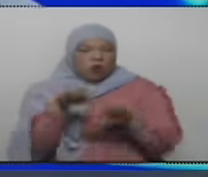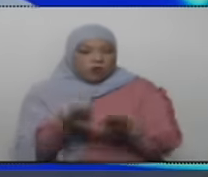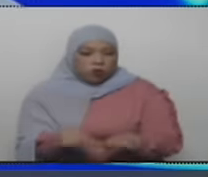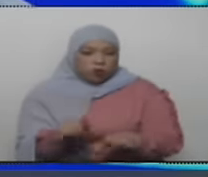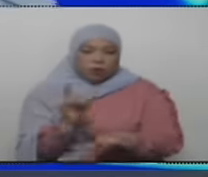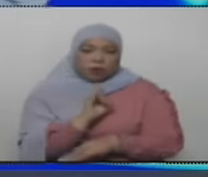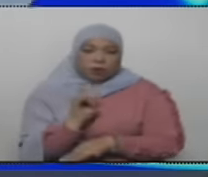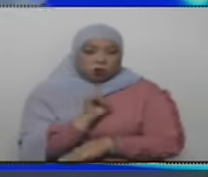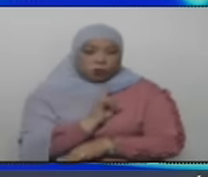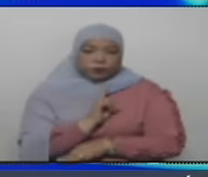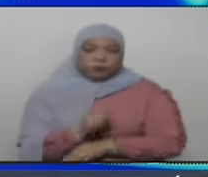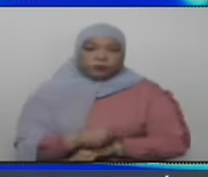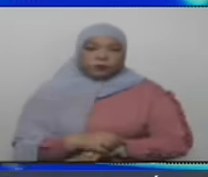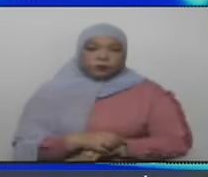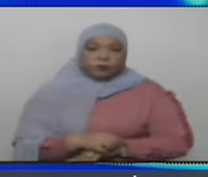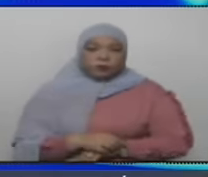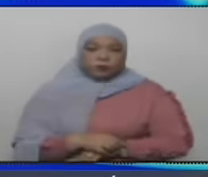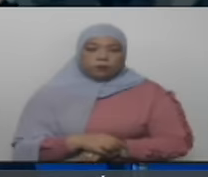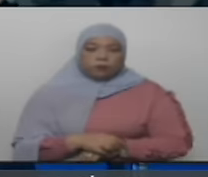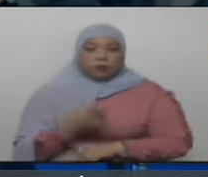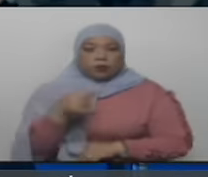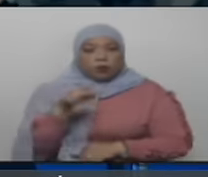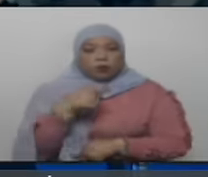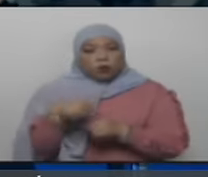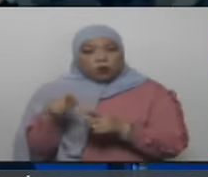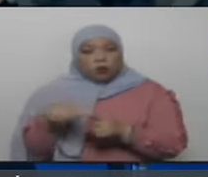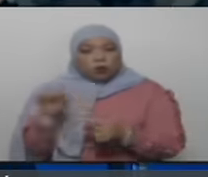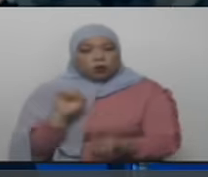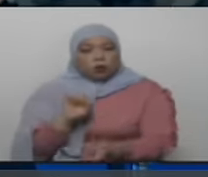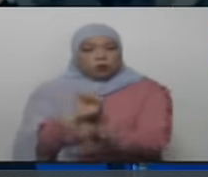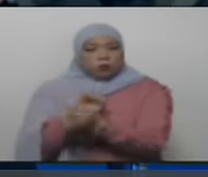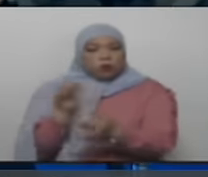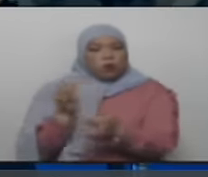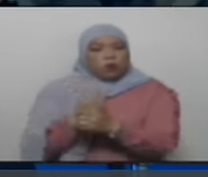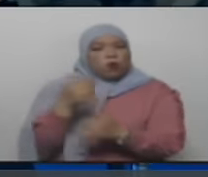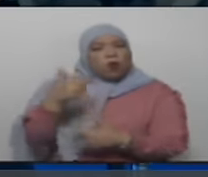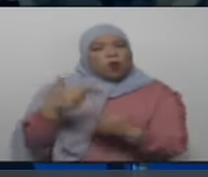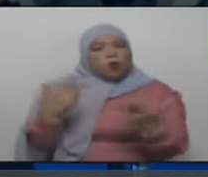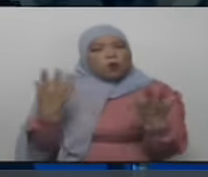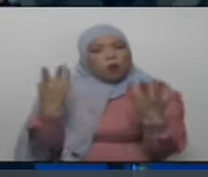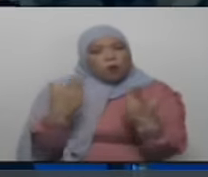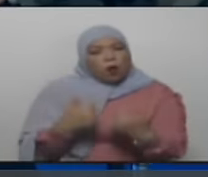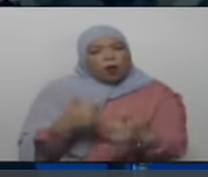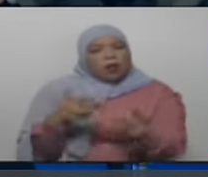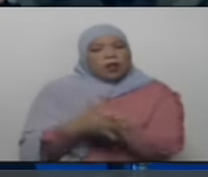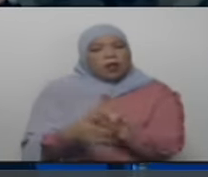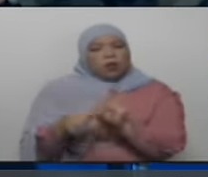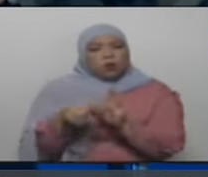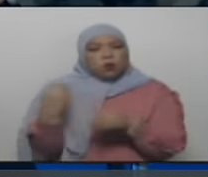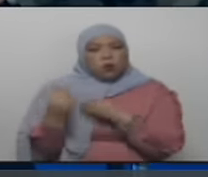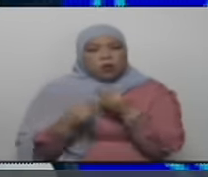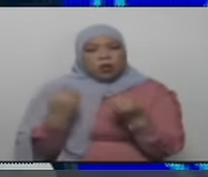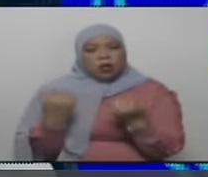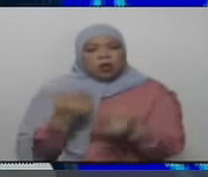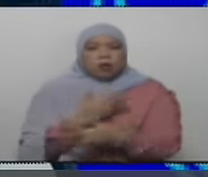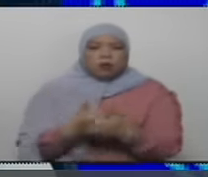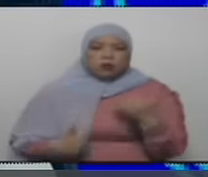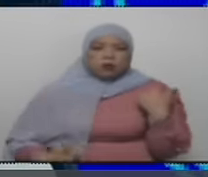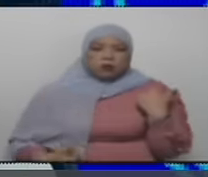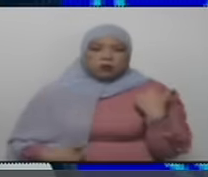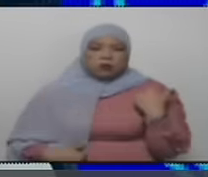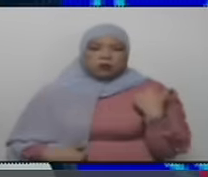hay más de detenidos y más armas incautadas. ¿Y en qué momento se incautaron estas armas? Y también, presidente,